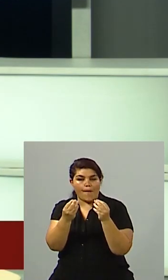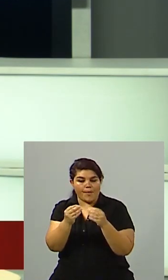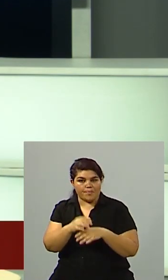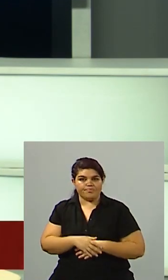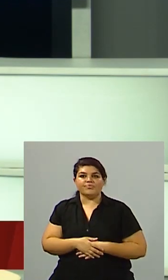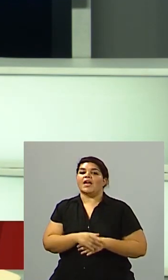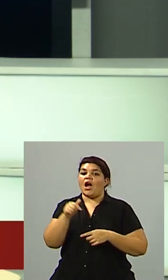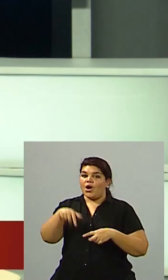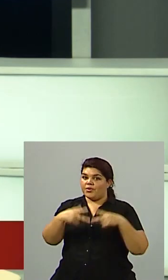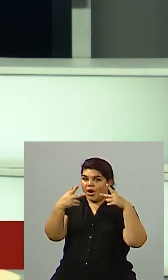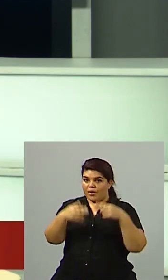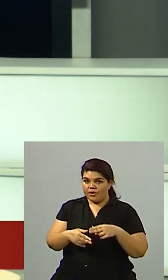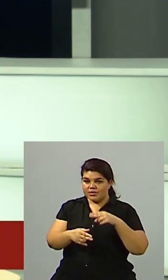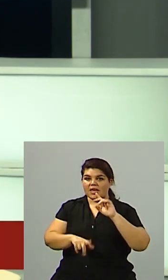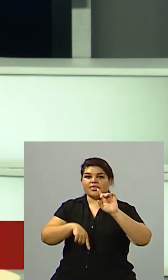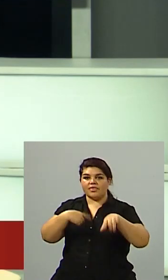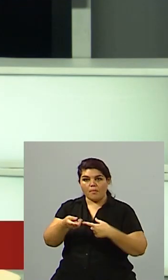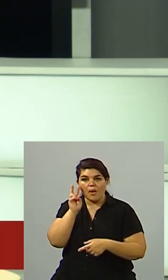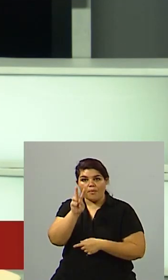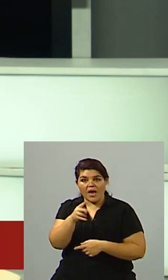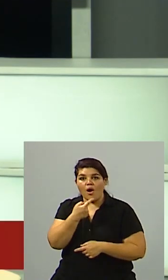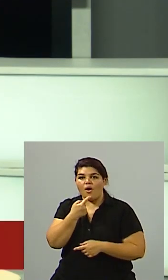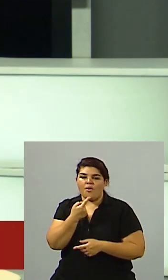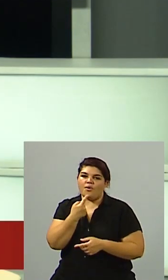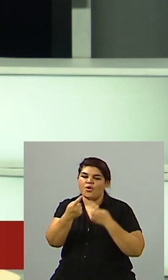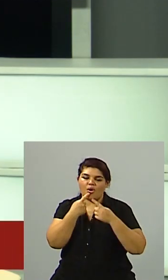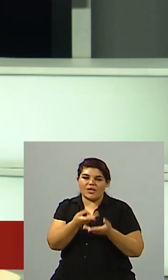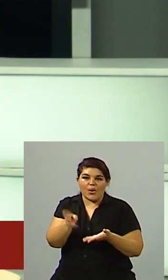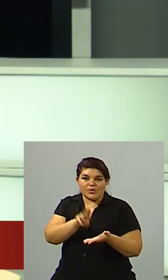Momento de ir a una pausa. Recuerden, si quieren volver a ver la nota,